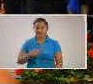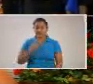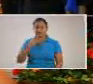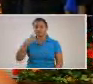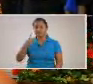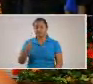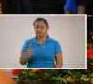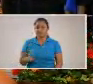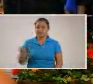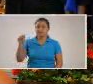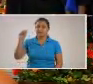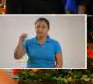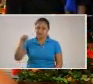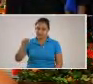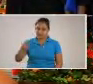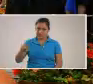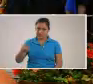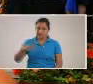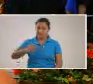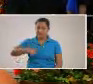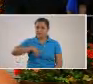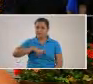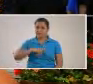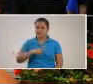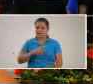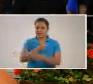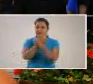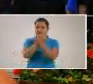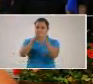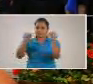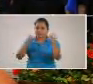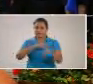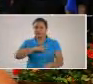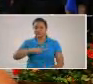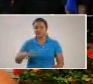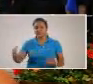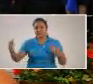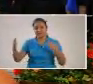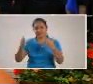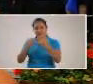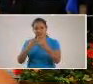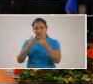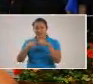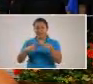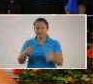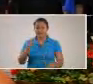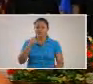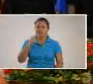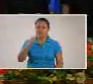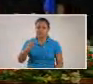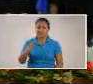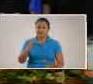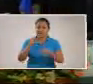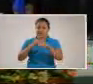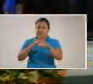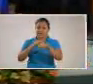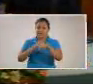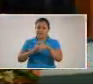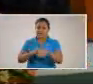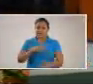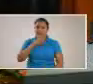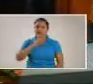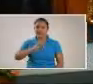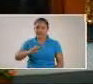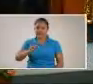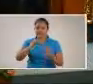decir que nuestra redención está cerca. Por eso le decía, el tiempo es